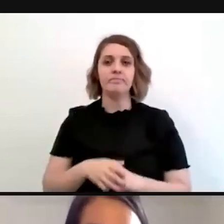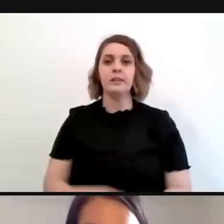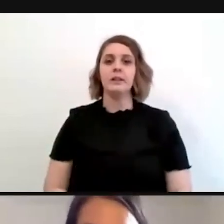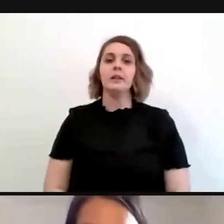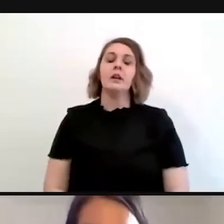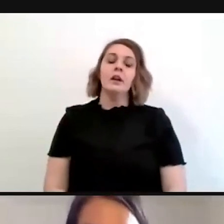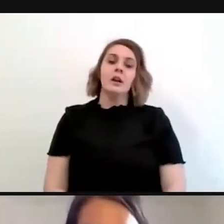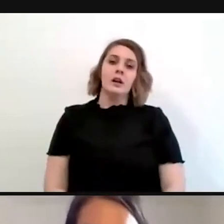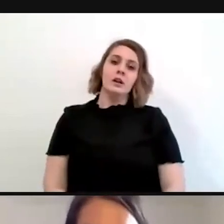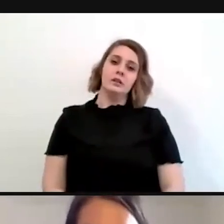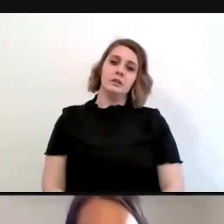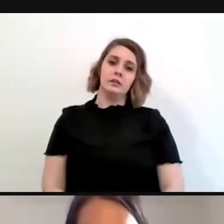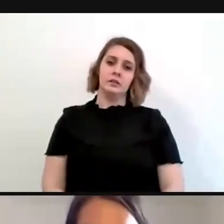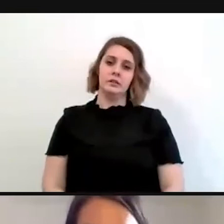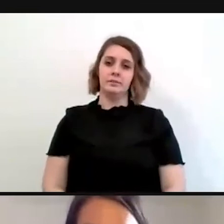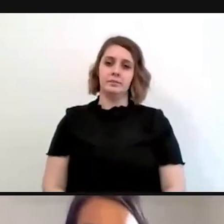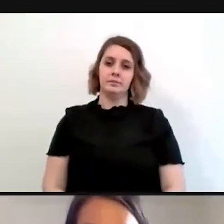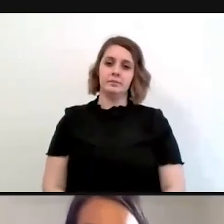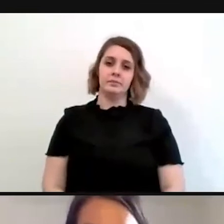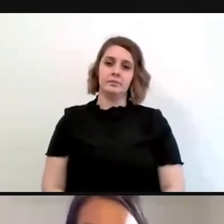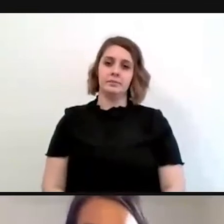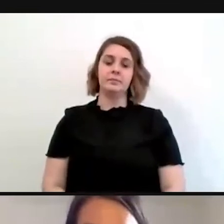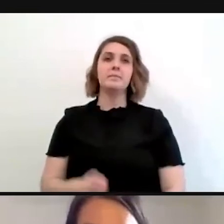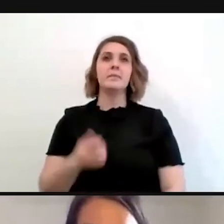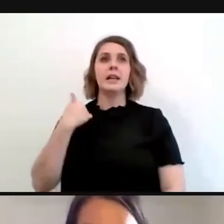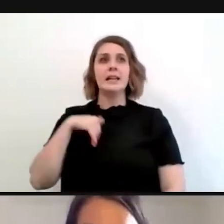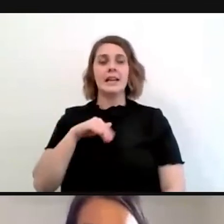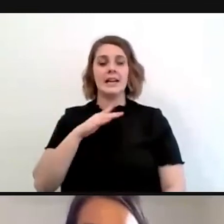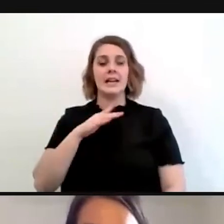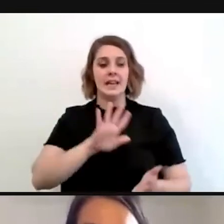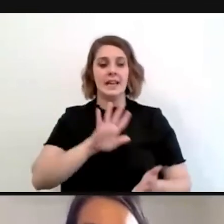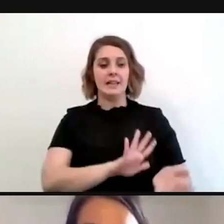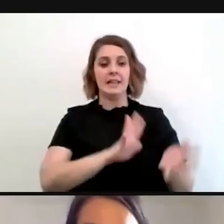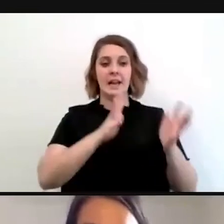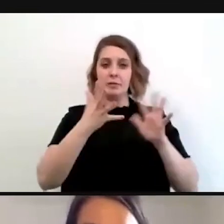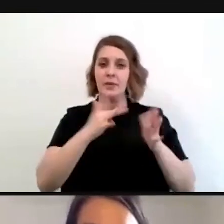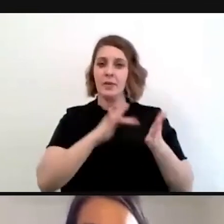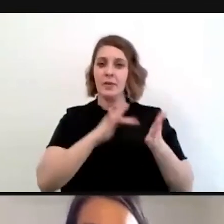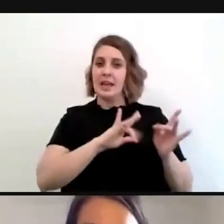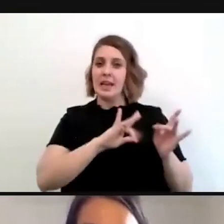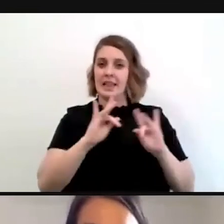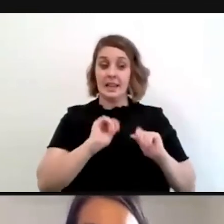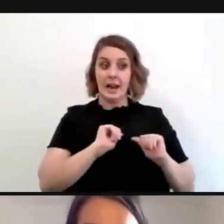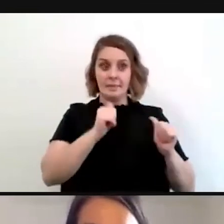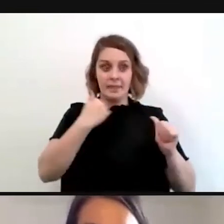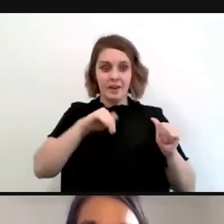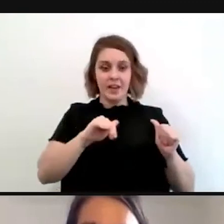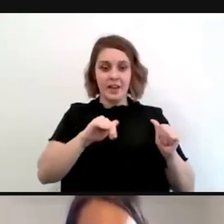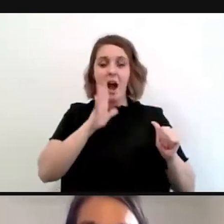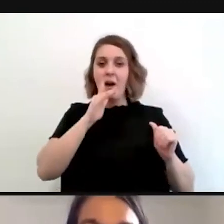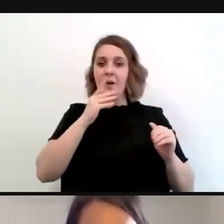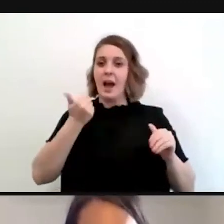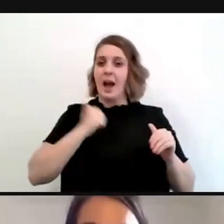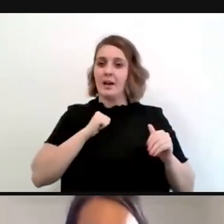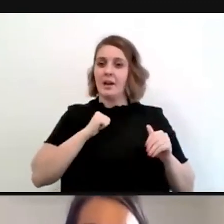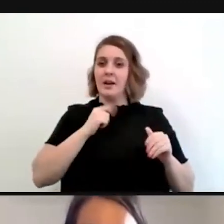Luismi. Ya que está empezando esta transformación digital con tanta fuerza, hagamos tecnologías fáciles de